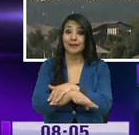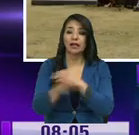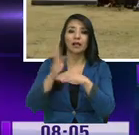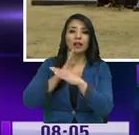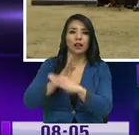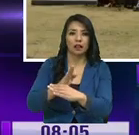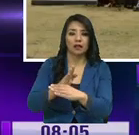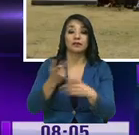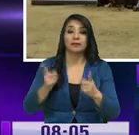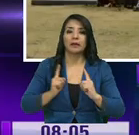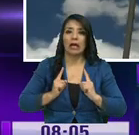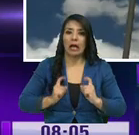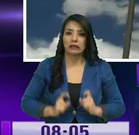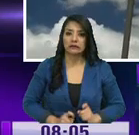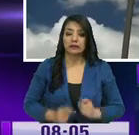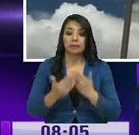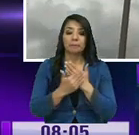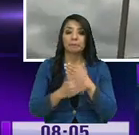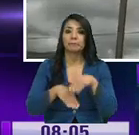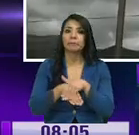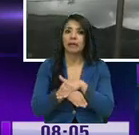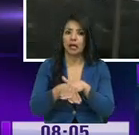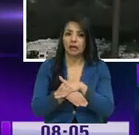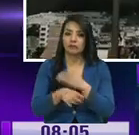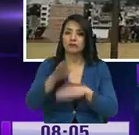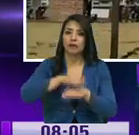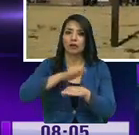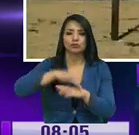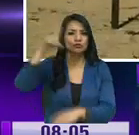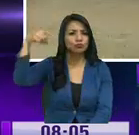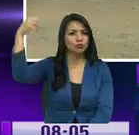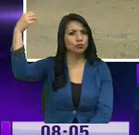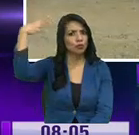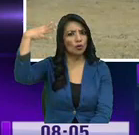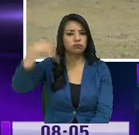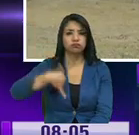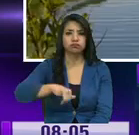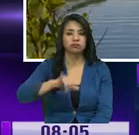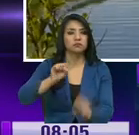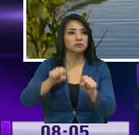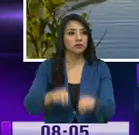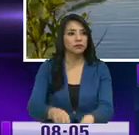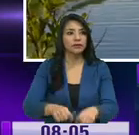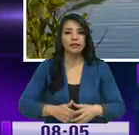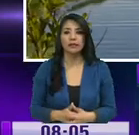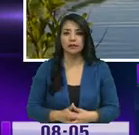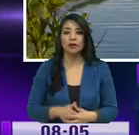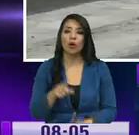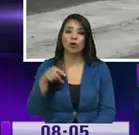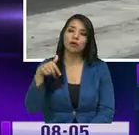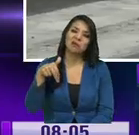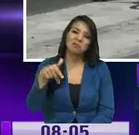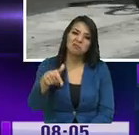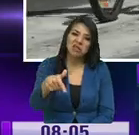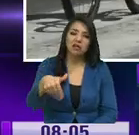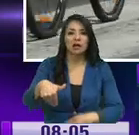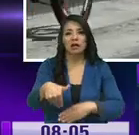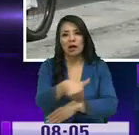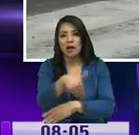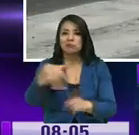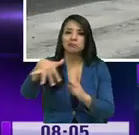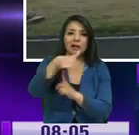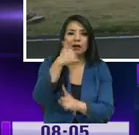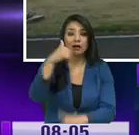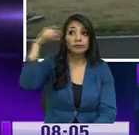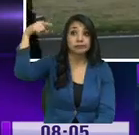todo el cáncer, ¿no? Que esto se produce por estar expuesto mucho tiempo al sol. Y si va a caminar, va a estar en la calle, no se exponga